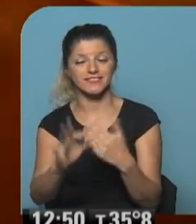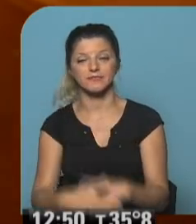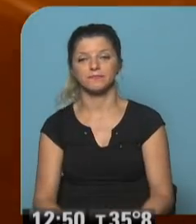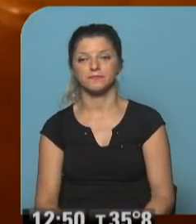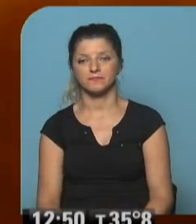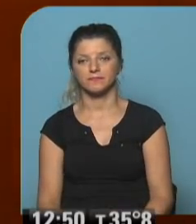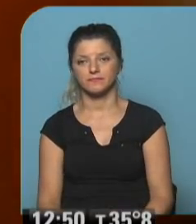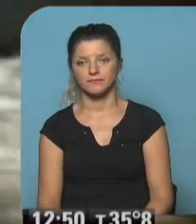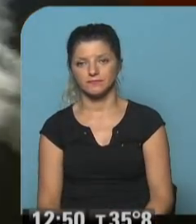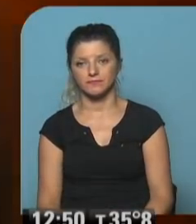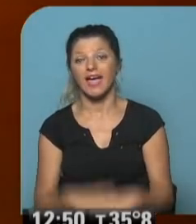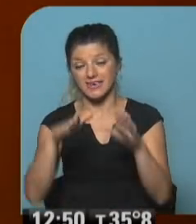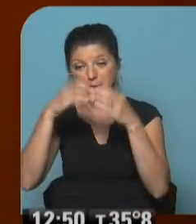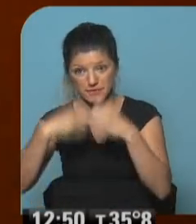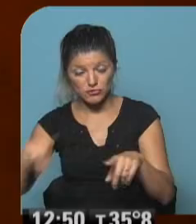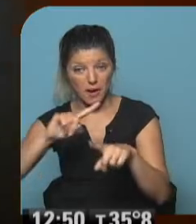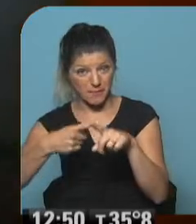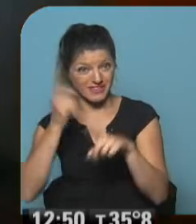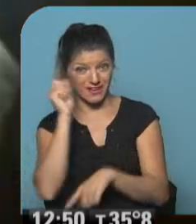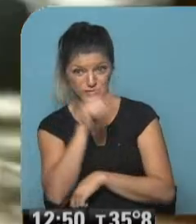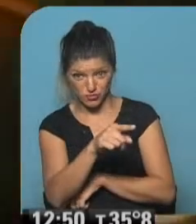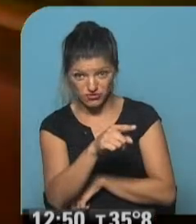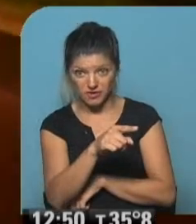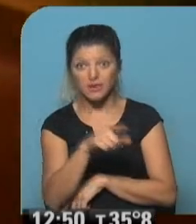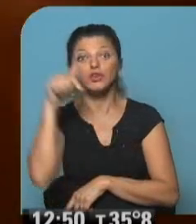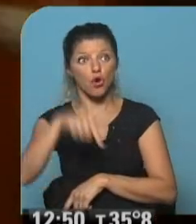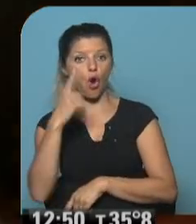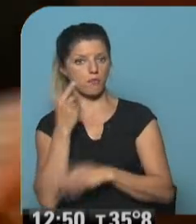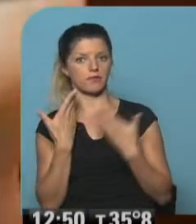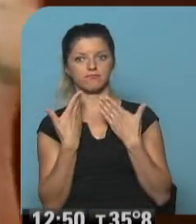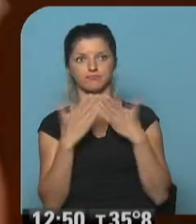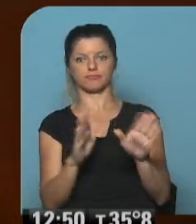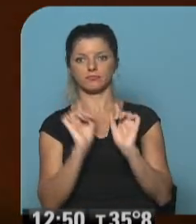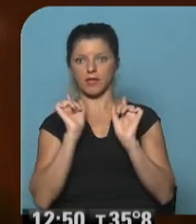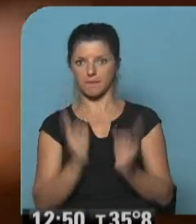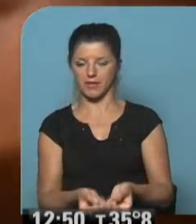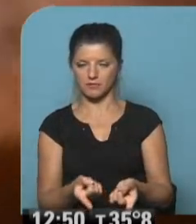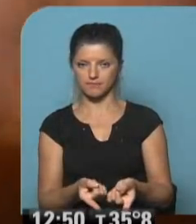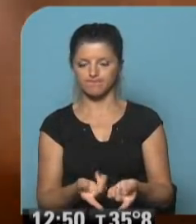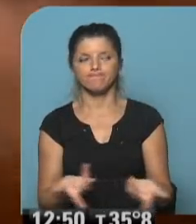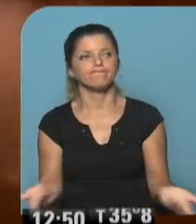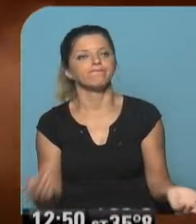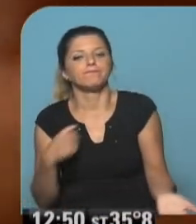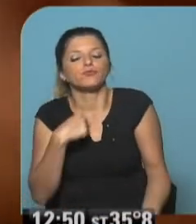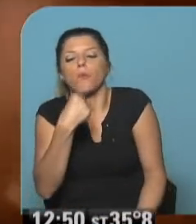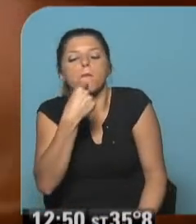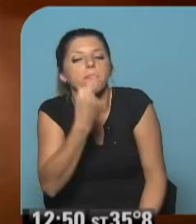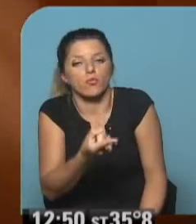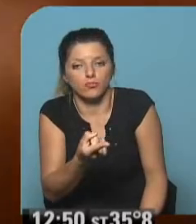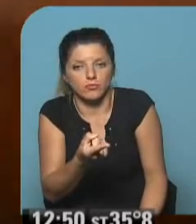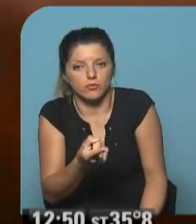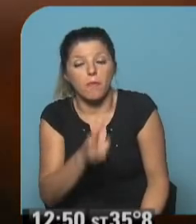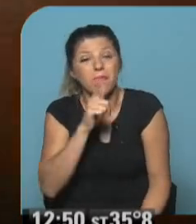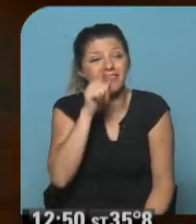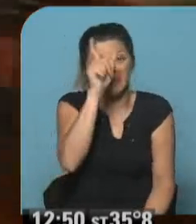el lanzamiento político de Kuczynski. Hoy renuncia, hoy se aleja de Kuczynski. Te pregunto, a propósito de esto, pareciera que